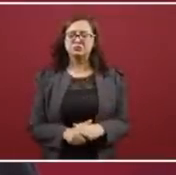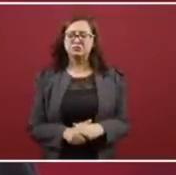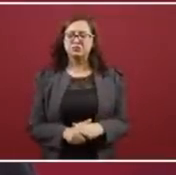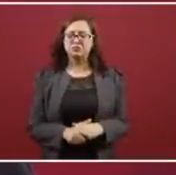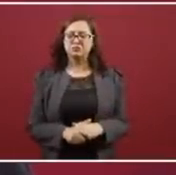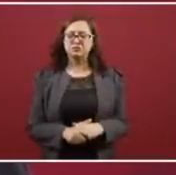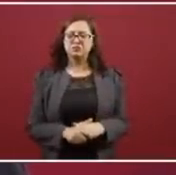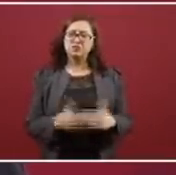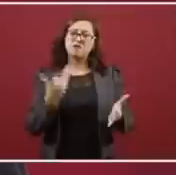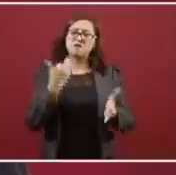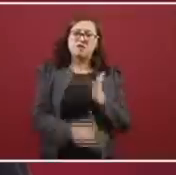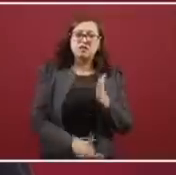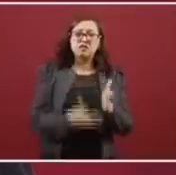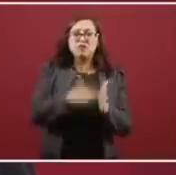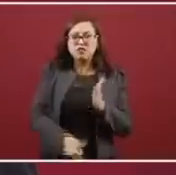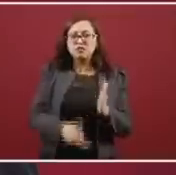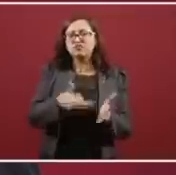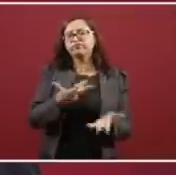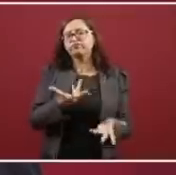no les alcanzó